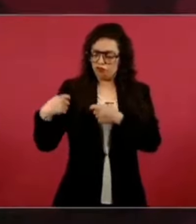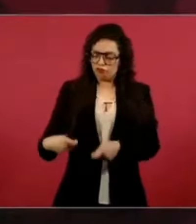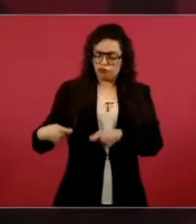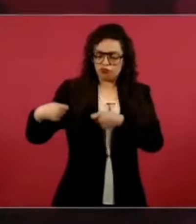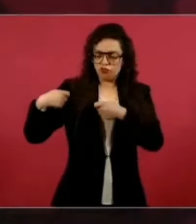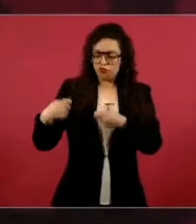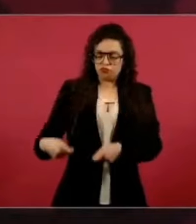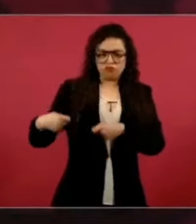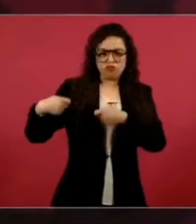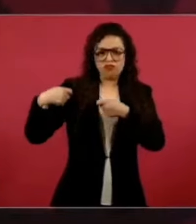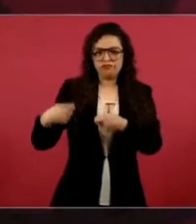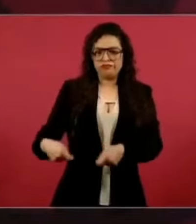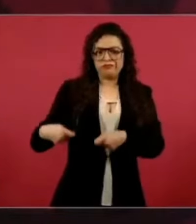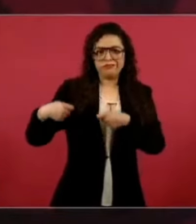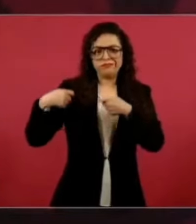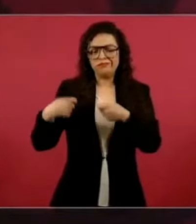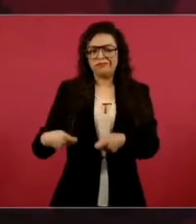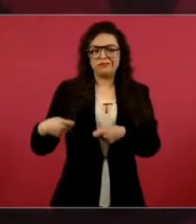al